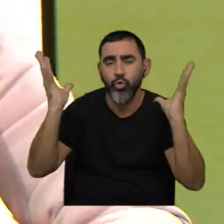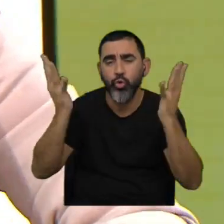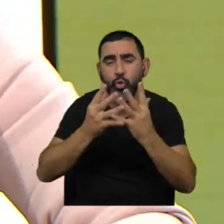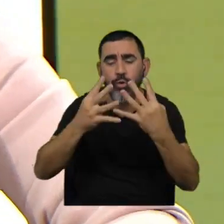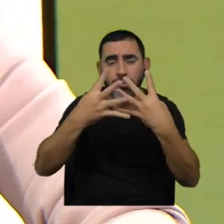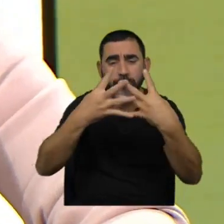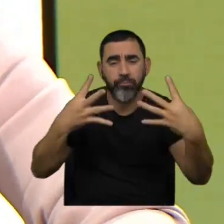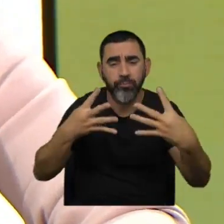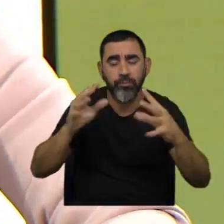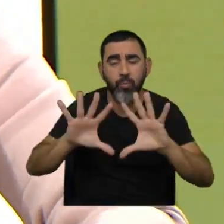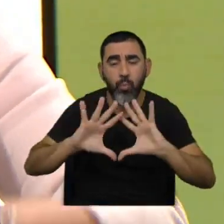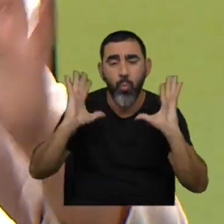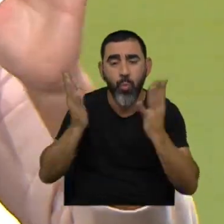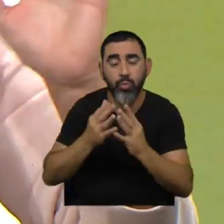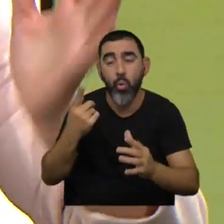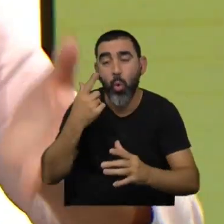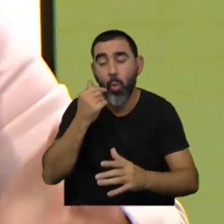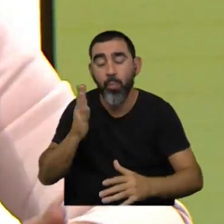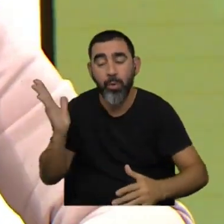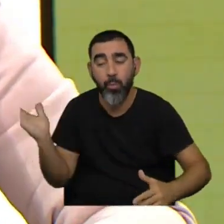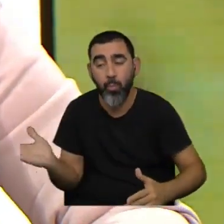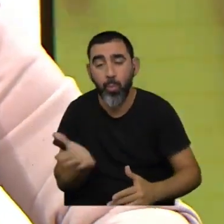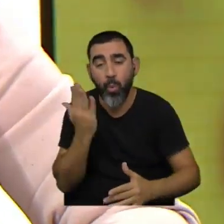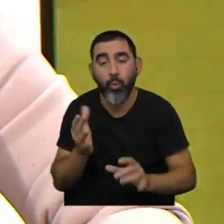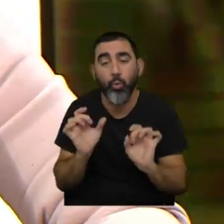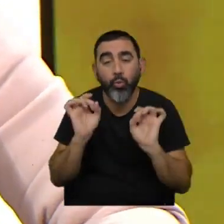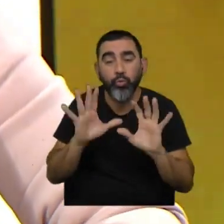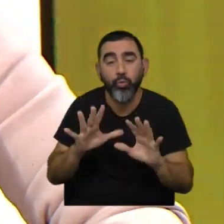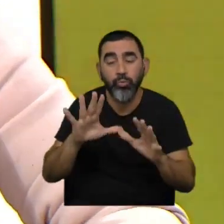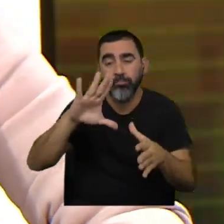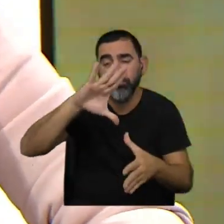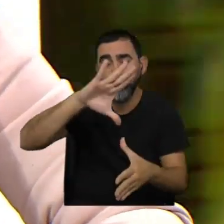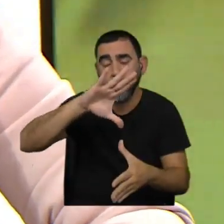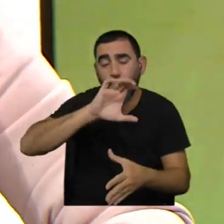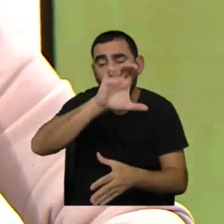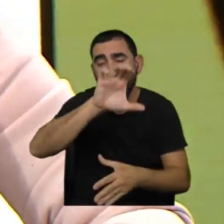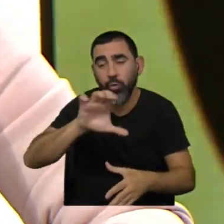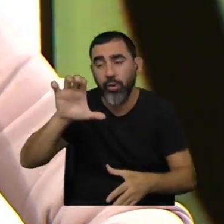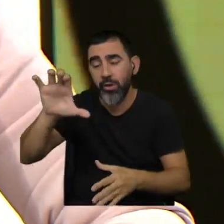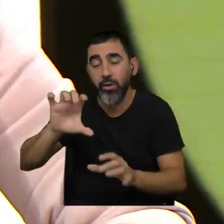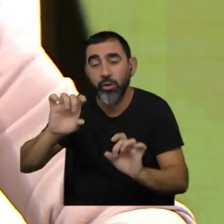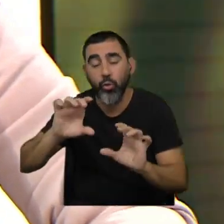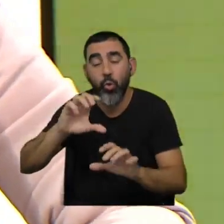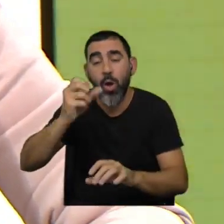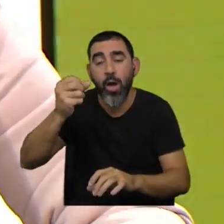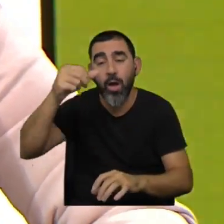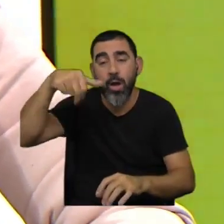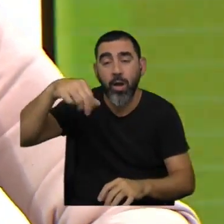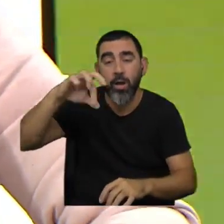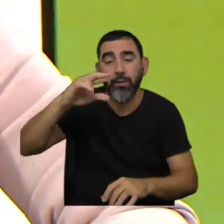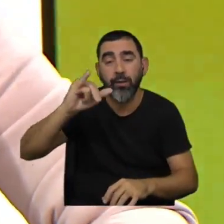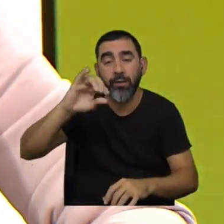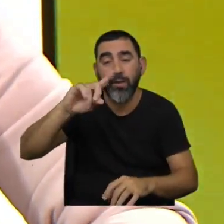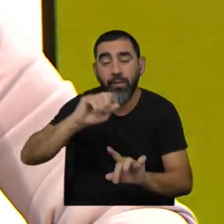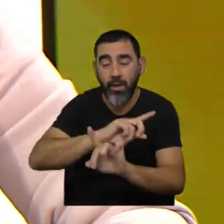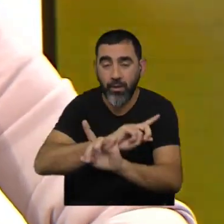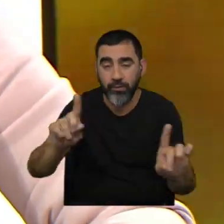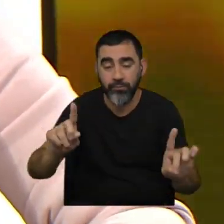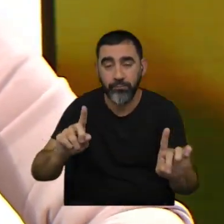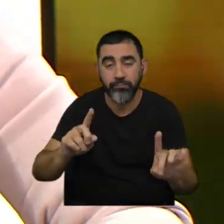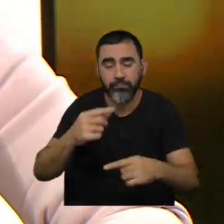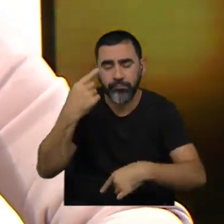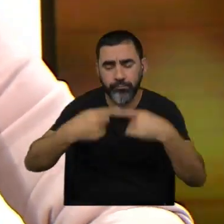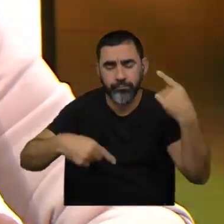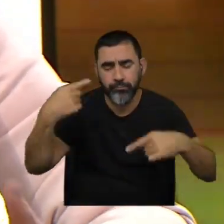por sus características productivas, las llevó prácticamente a todos los continentes, excepto a la Antártida. Y es así que polinizan una enorme variedad